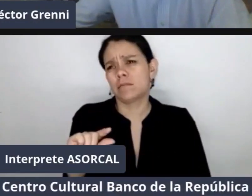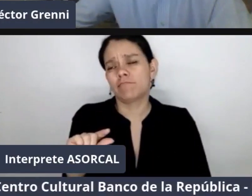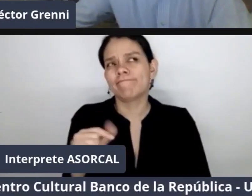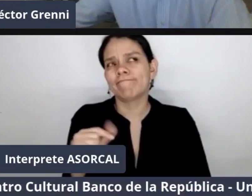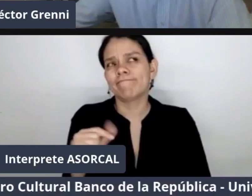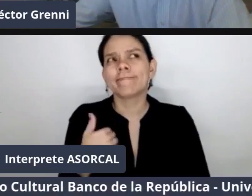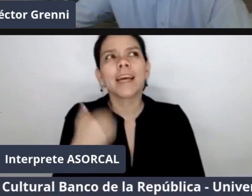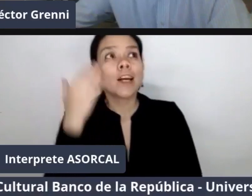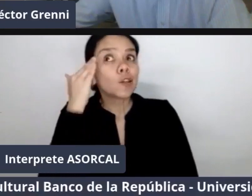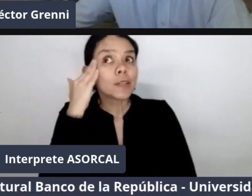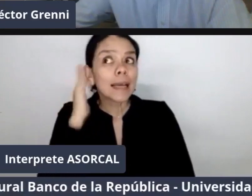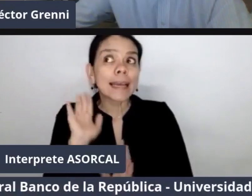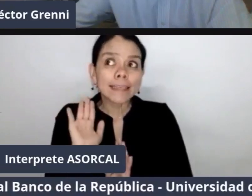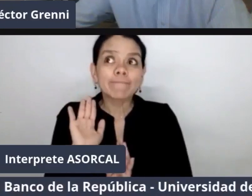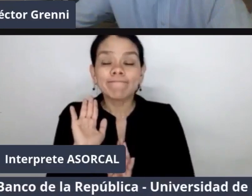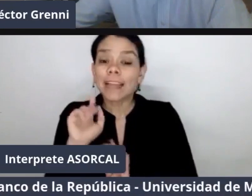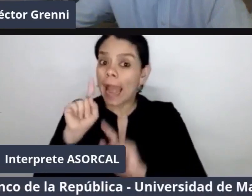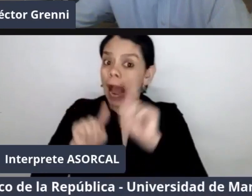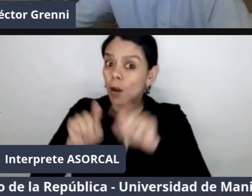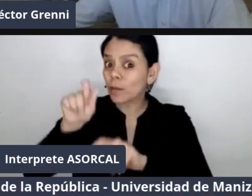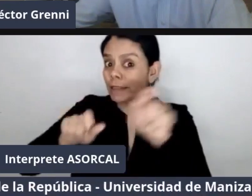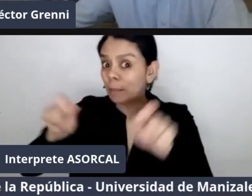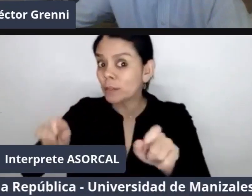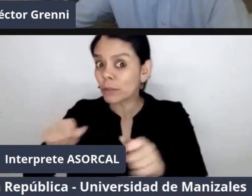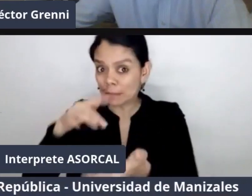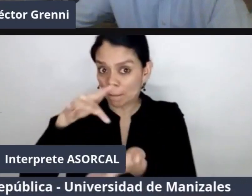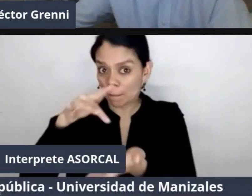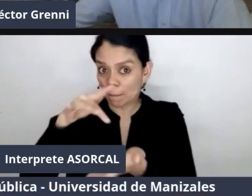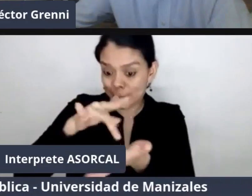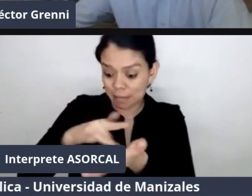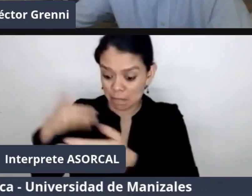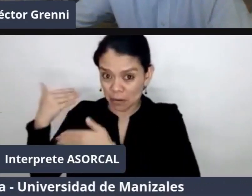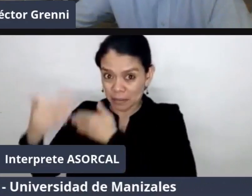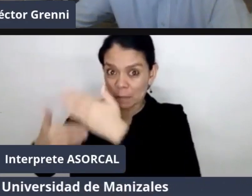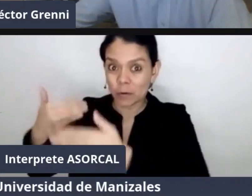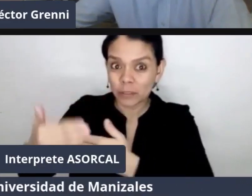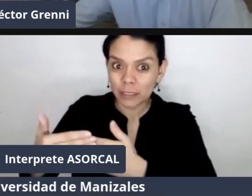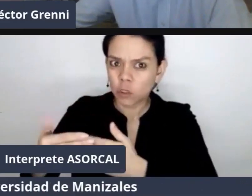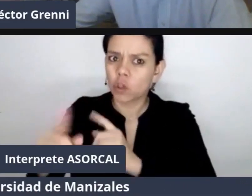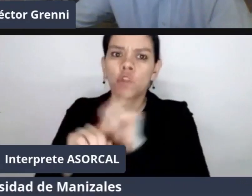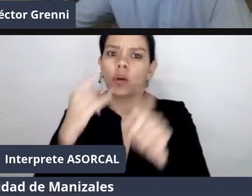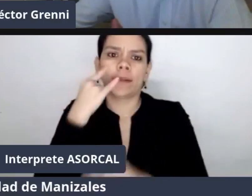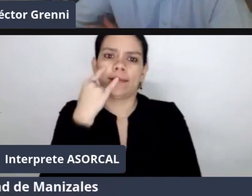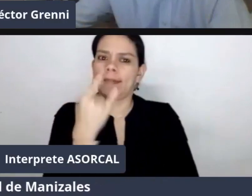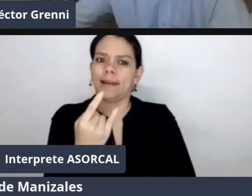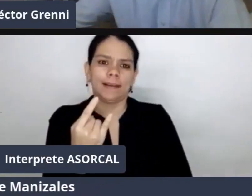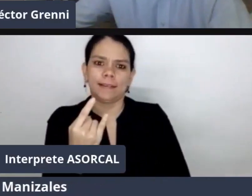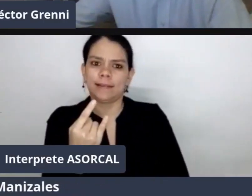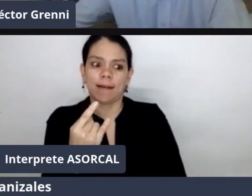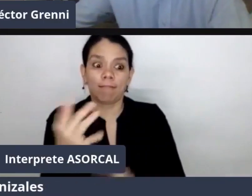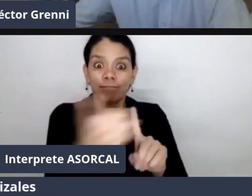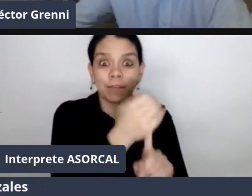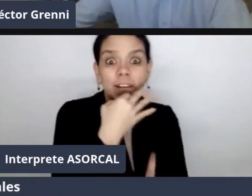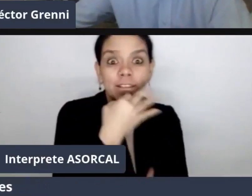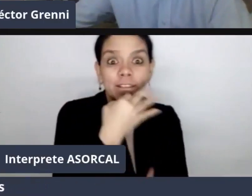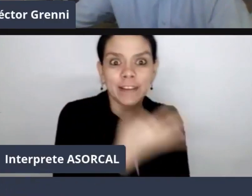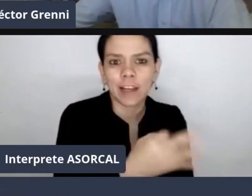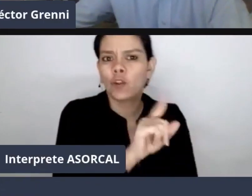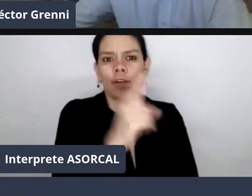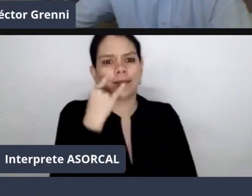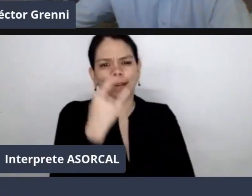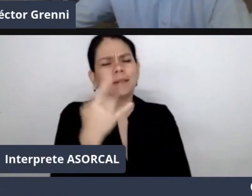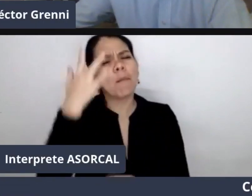gobierno, otras personas tienen intereses económicos muy grandes todavía. Es